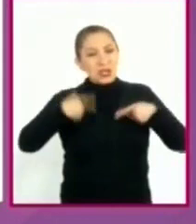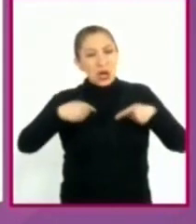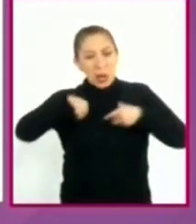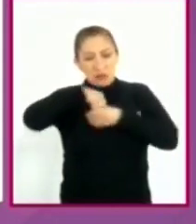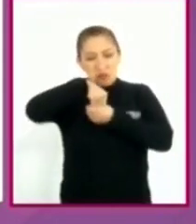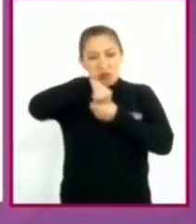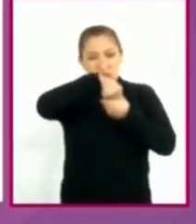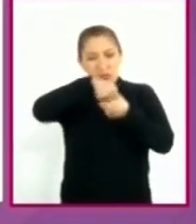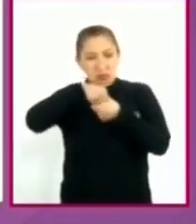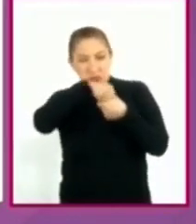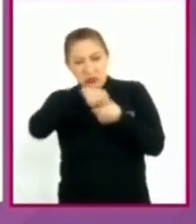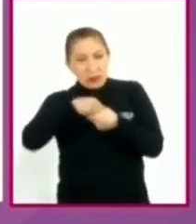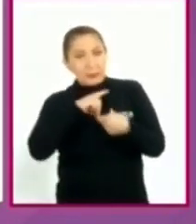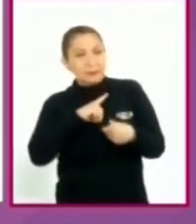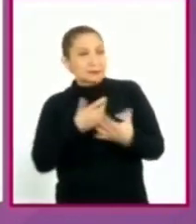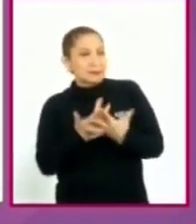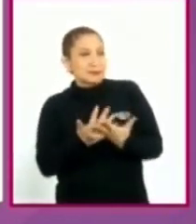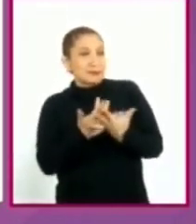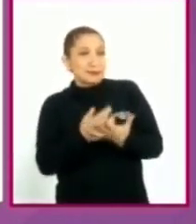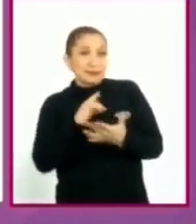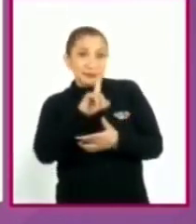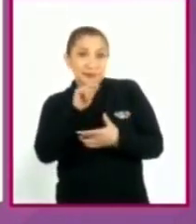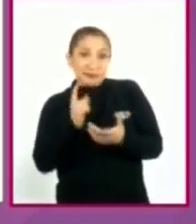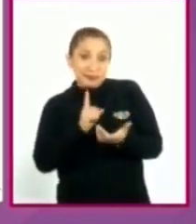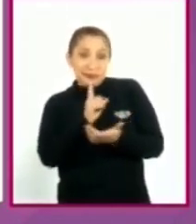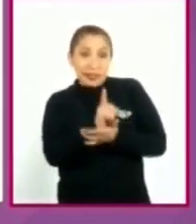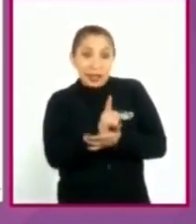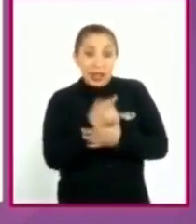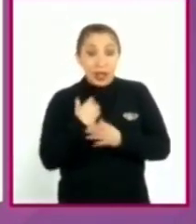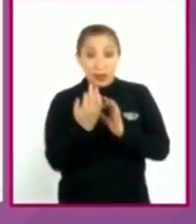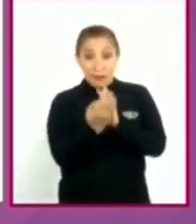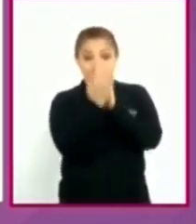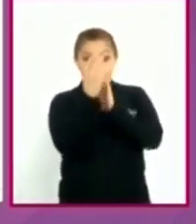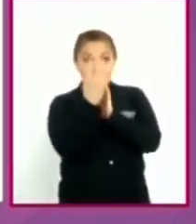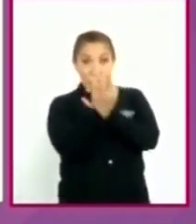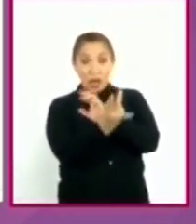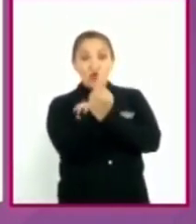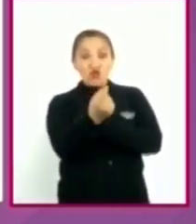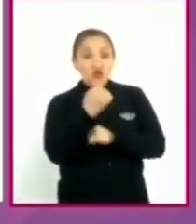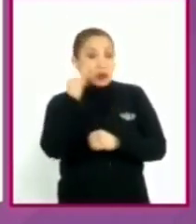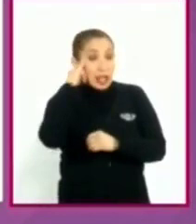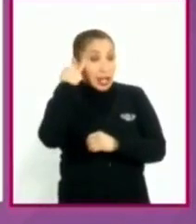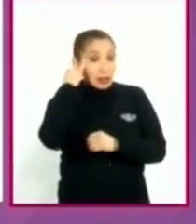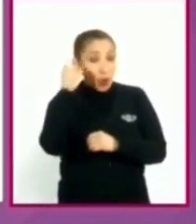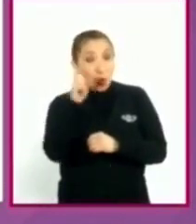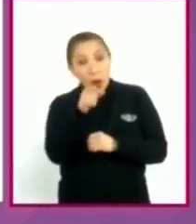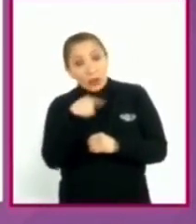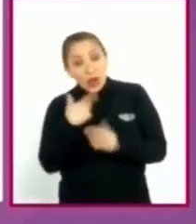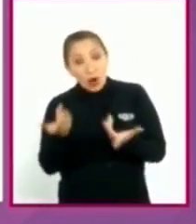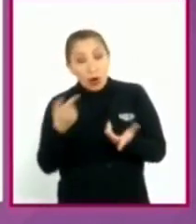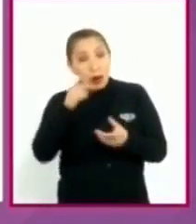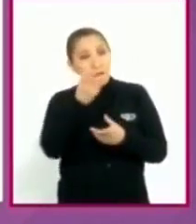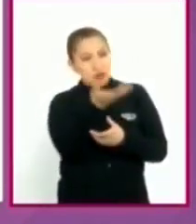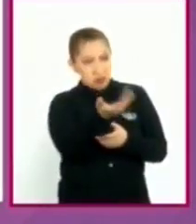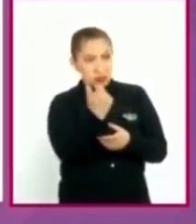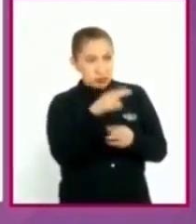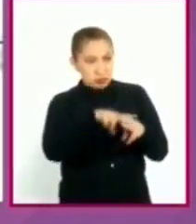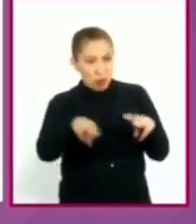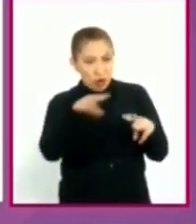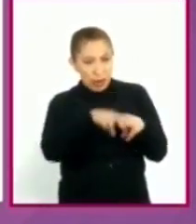aglomerado y tenemos que esperar nuestro turno. Delante de nosotras va un indio, Al llegar a la taquilla, pide su